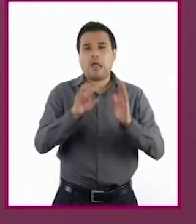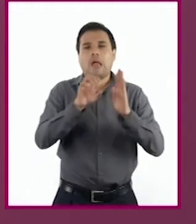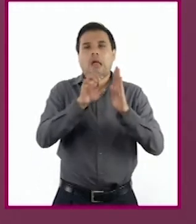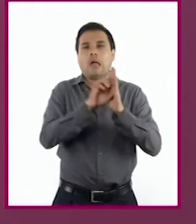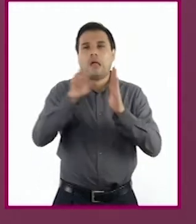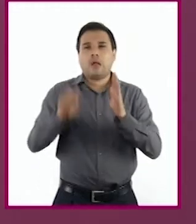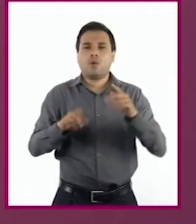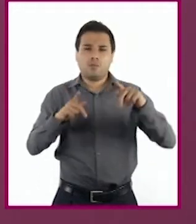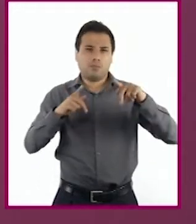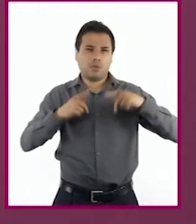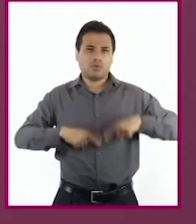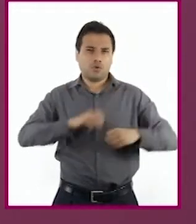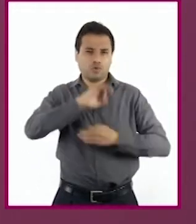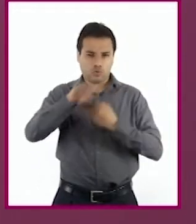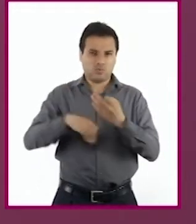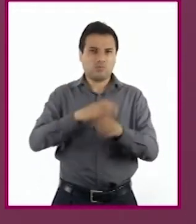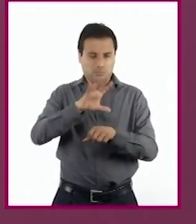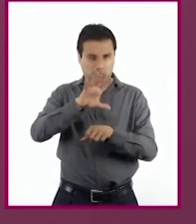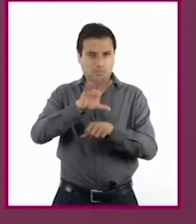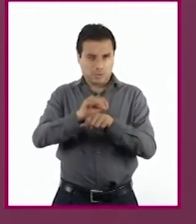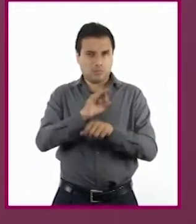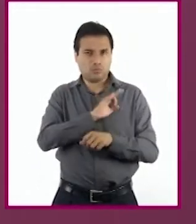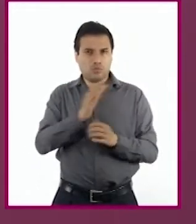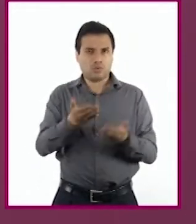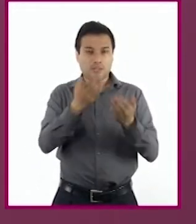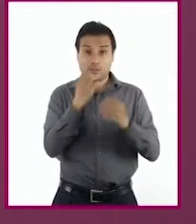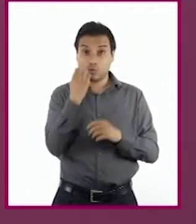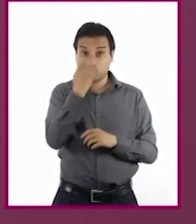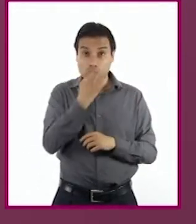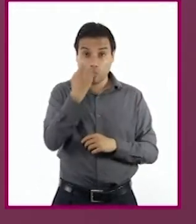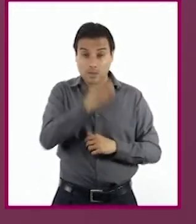personas se les permitiera asistir a la escuela, eso no